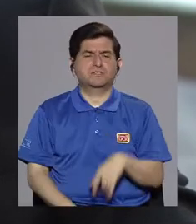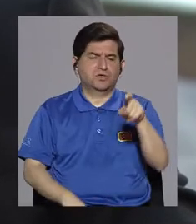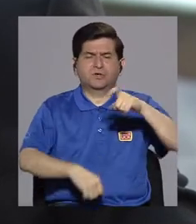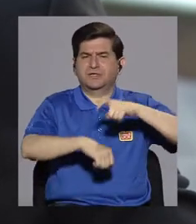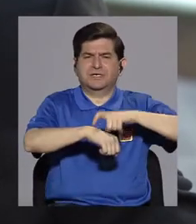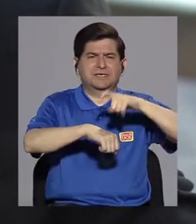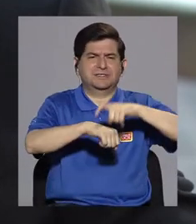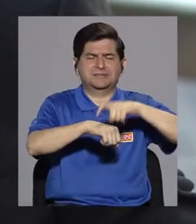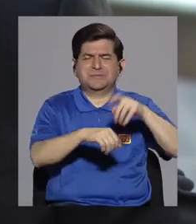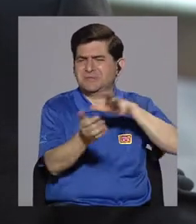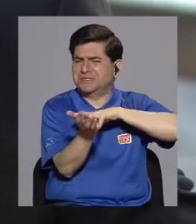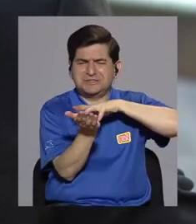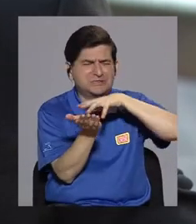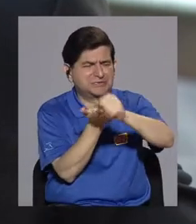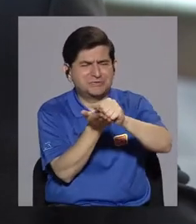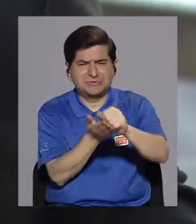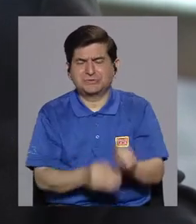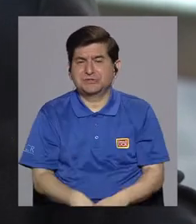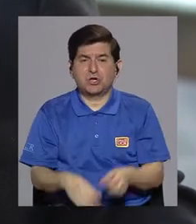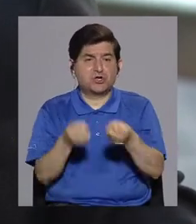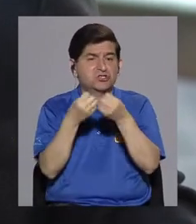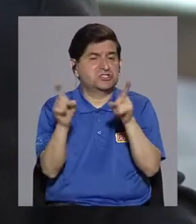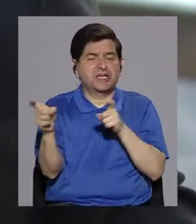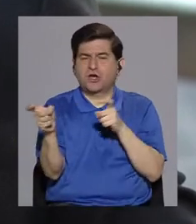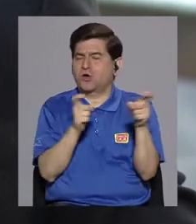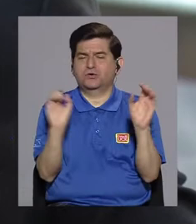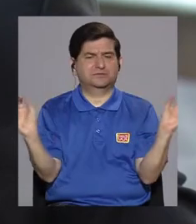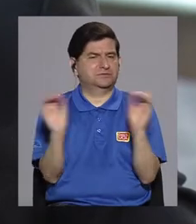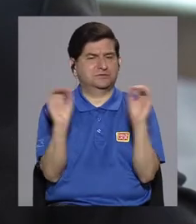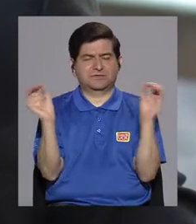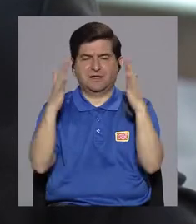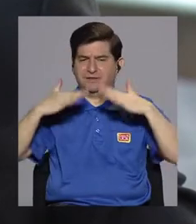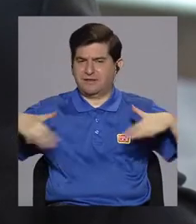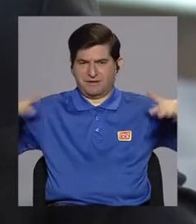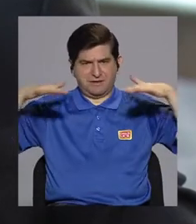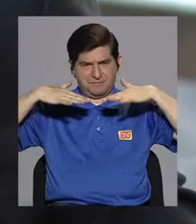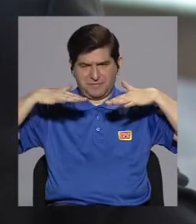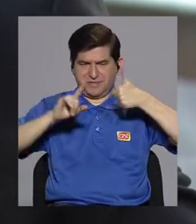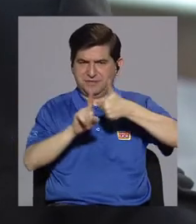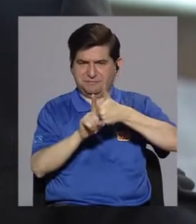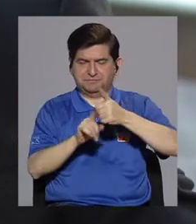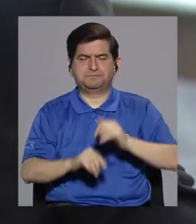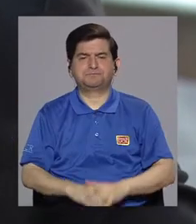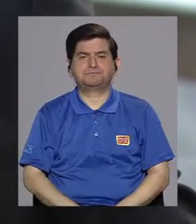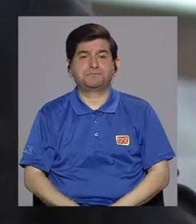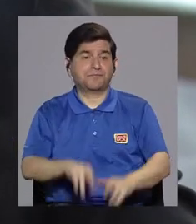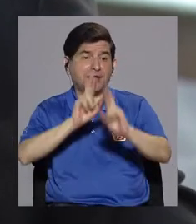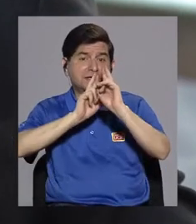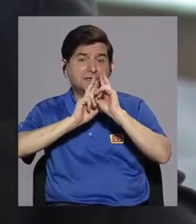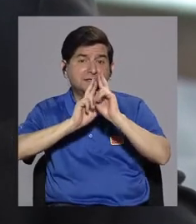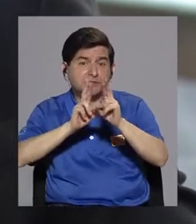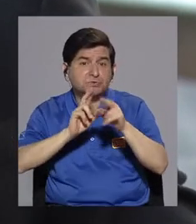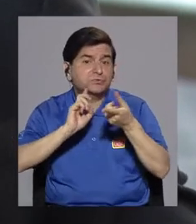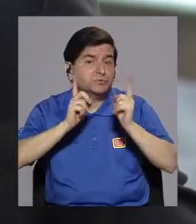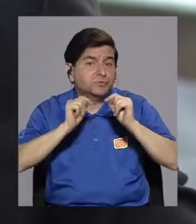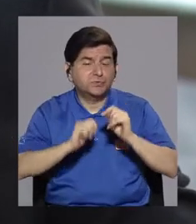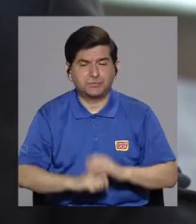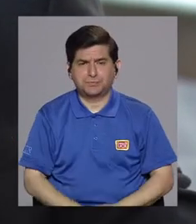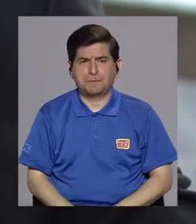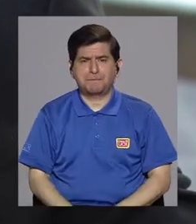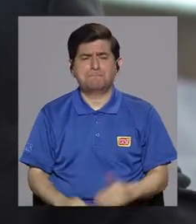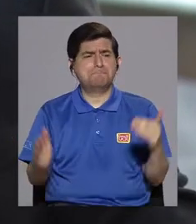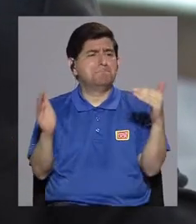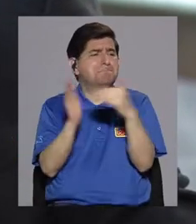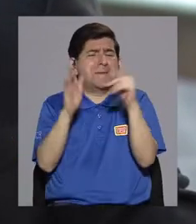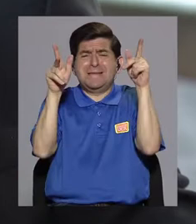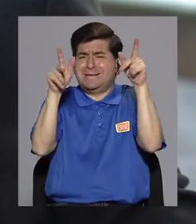sido devastada, sin muchas medidas de control ambiental. Bueno, el resultado de esto